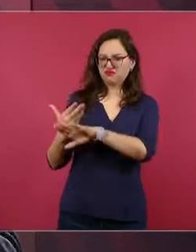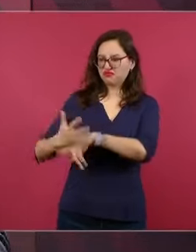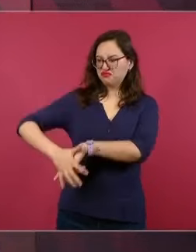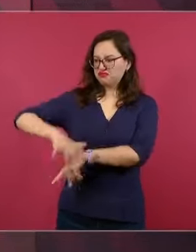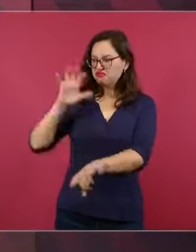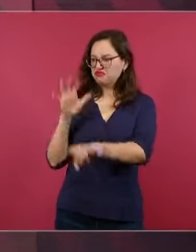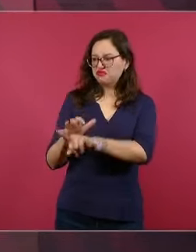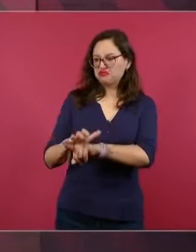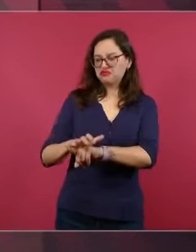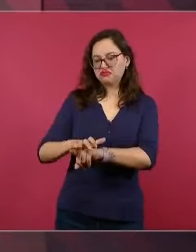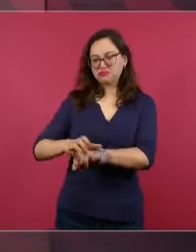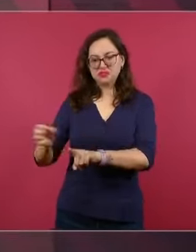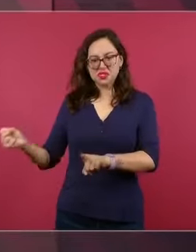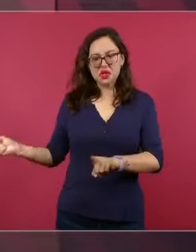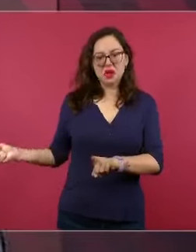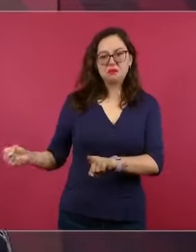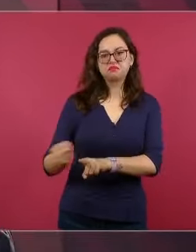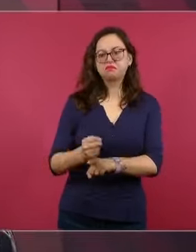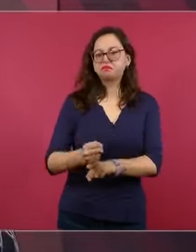a